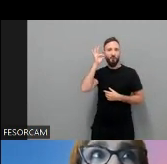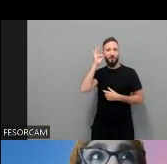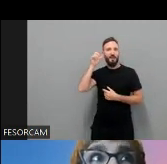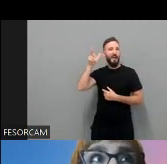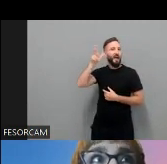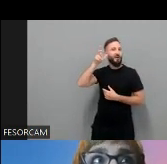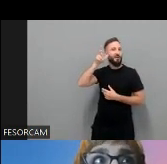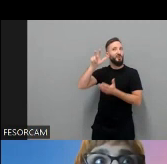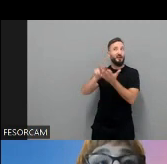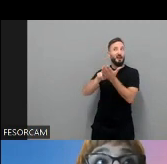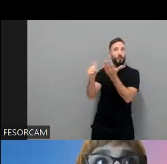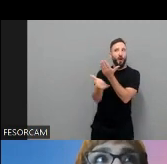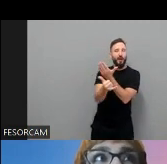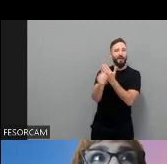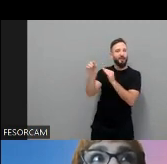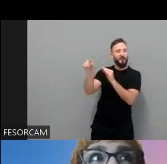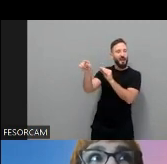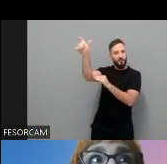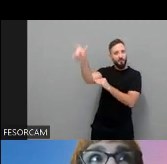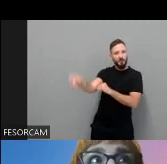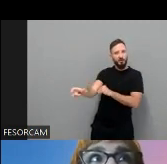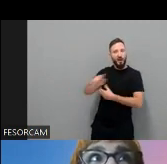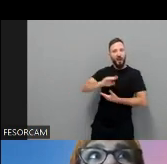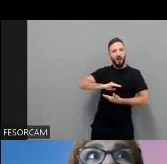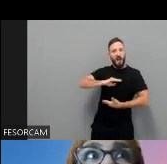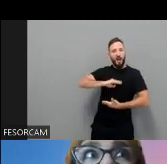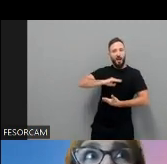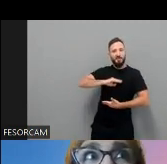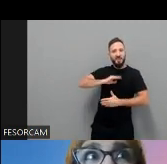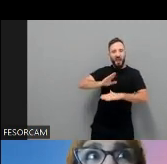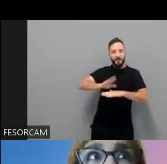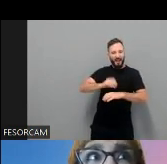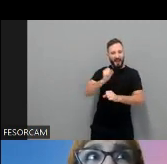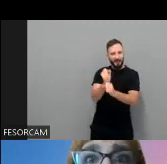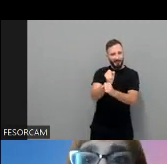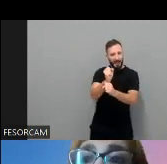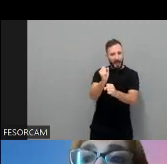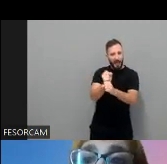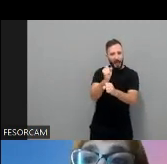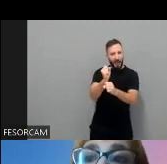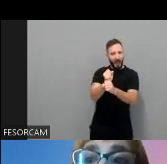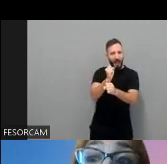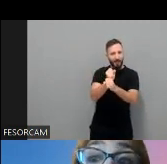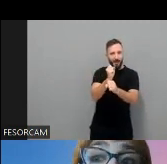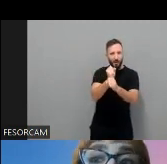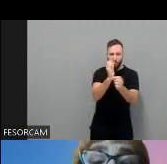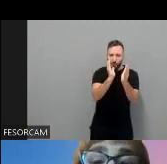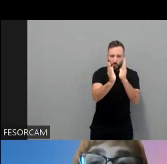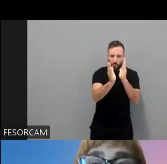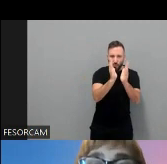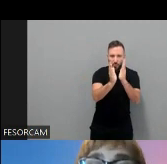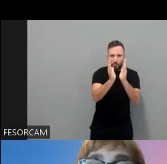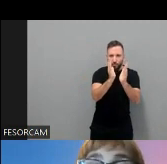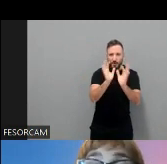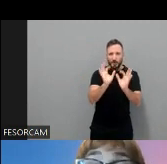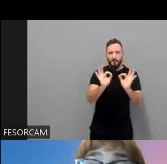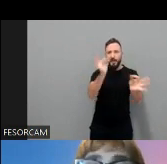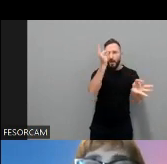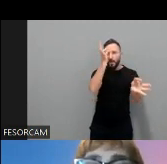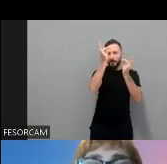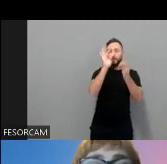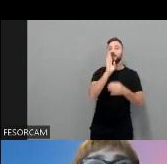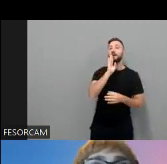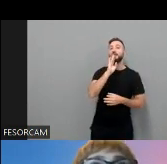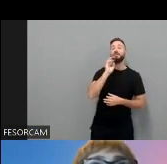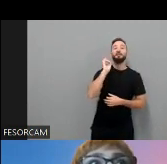lenguaje tiene las capacidades para que se haga ese trabajo tan interdisciplinar y tan coordinado como nos mostraba Espacio